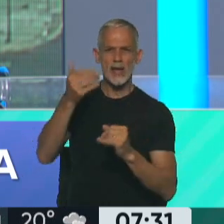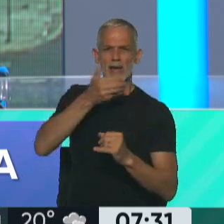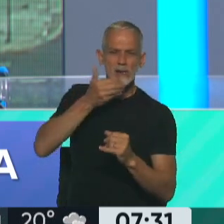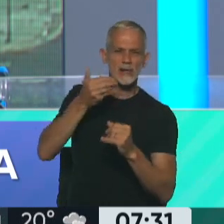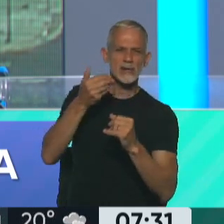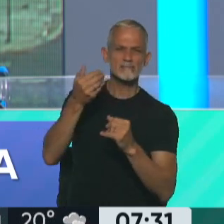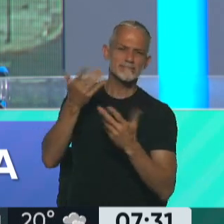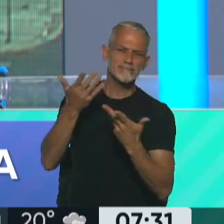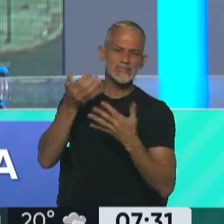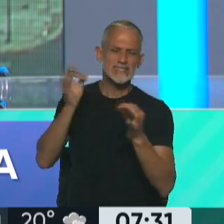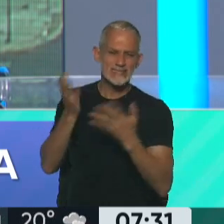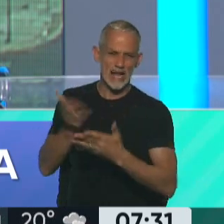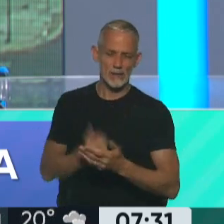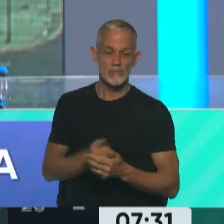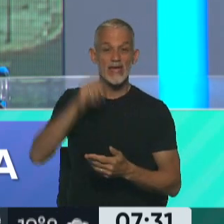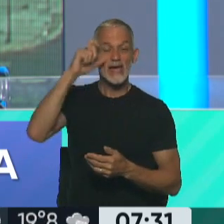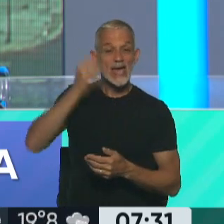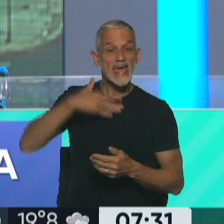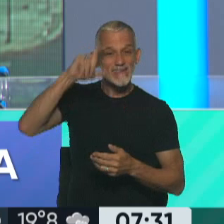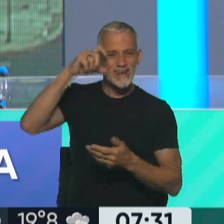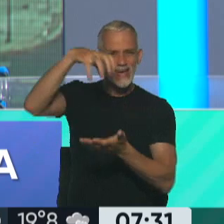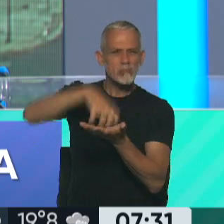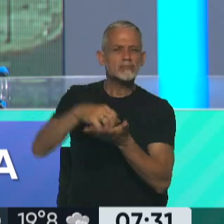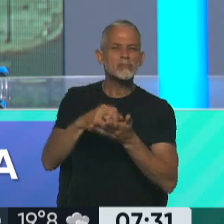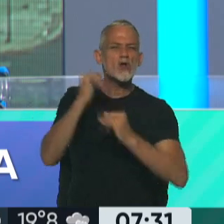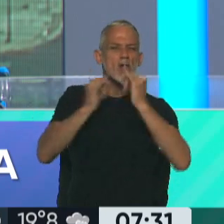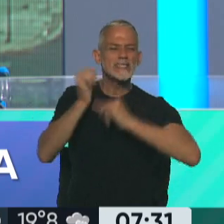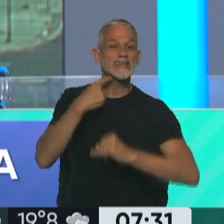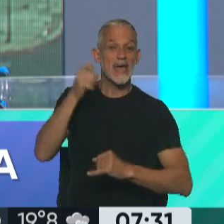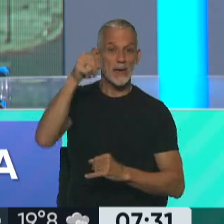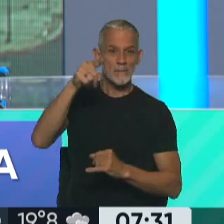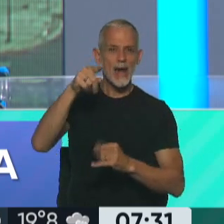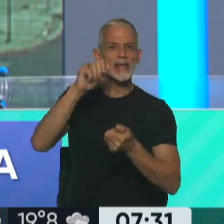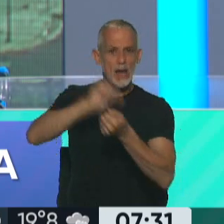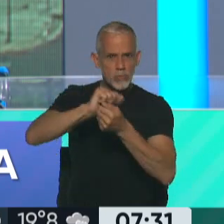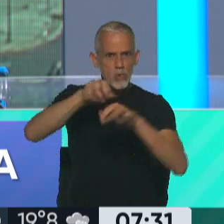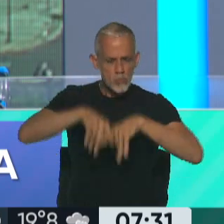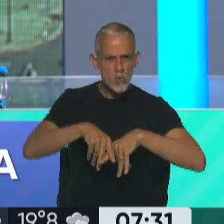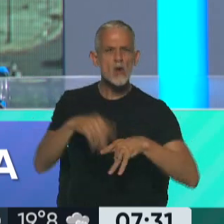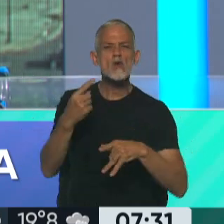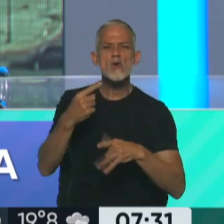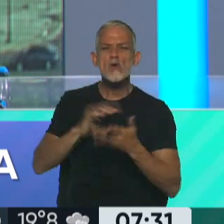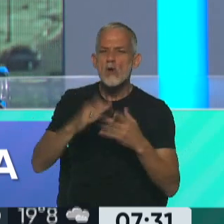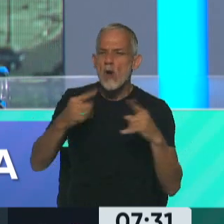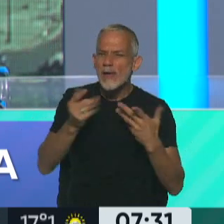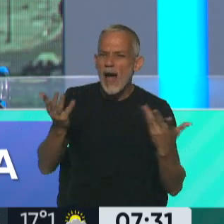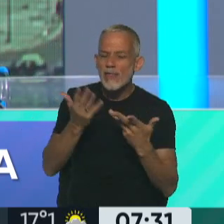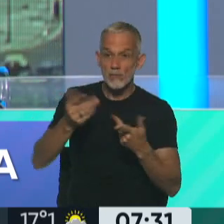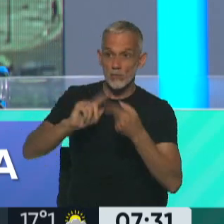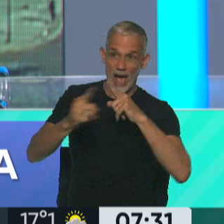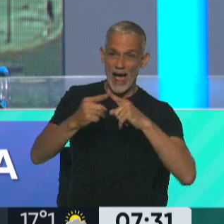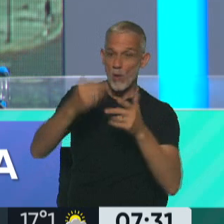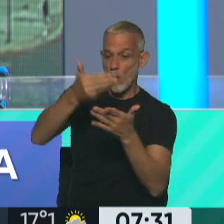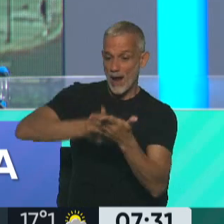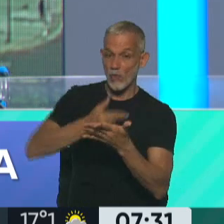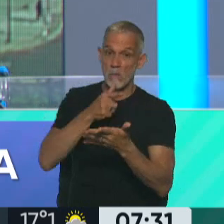Pero también EFE, la agencia española de noticias, publicó una novedad de lo que sería un acuerdo preliminar.